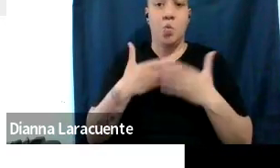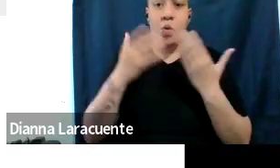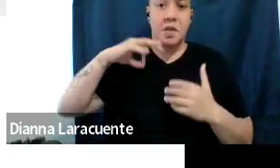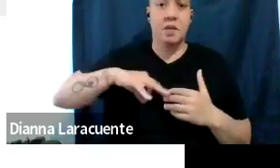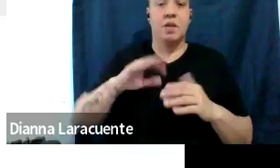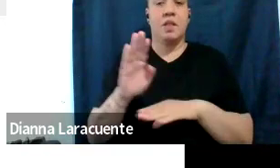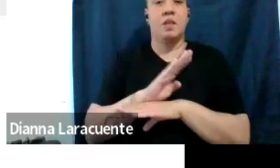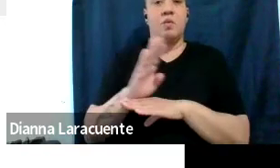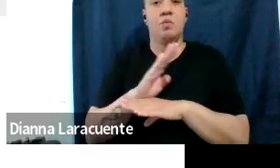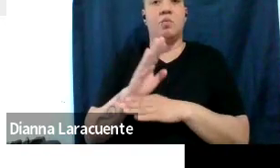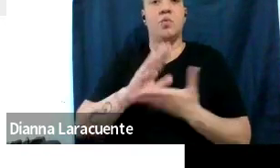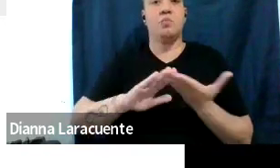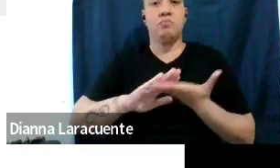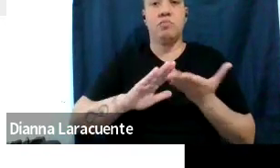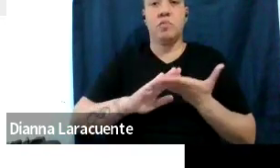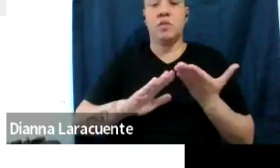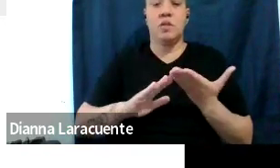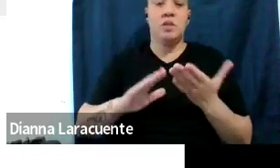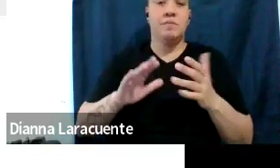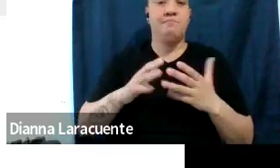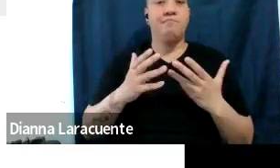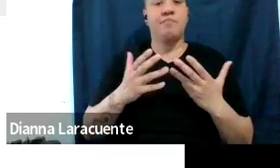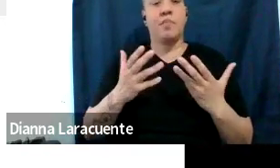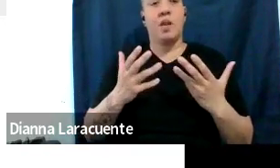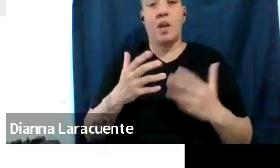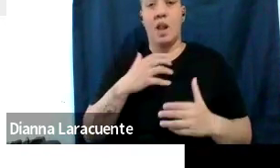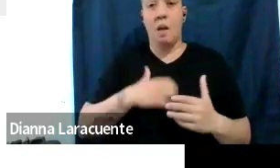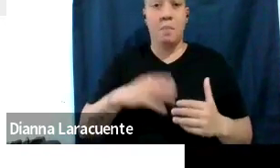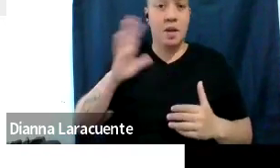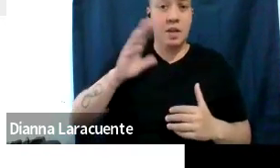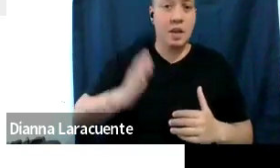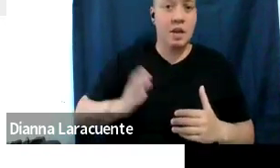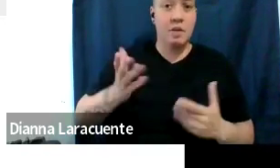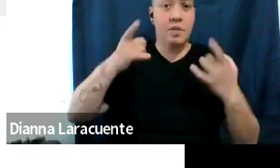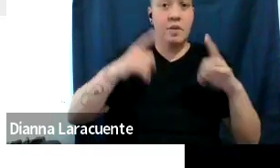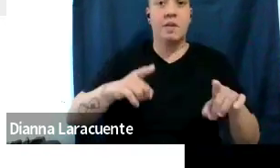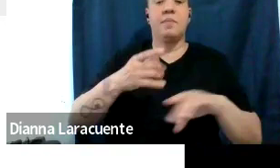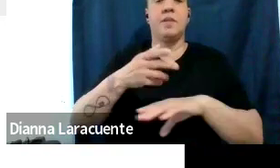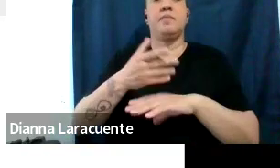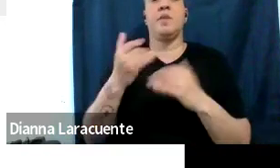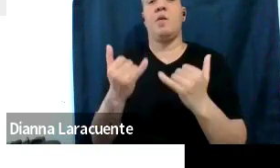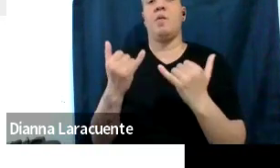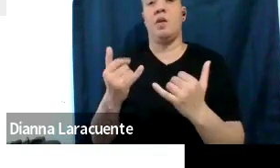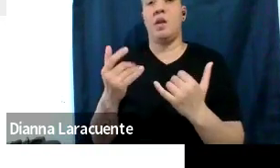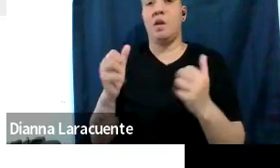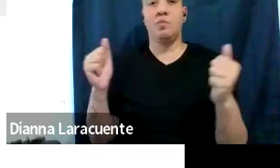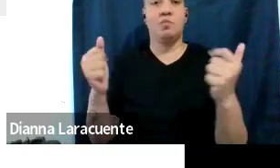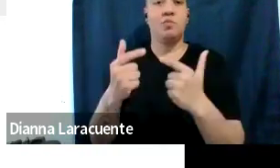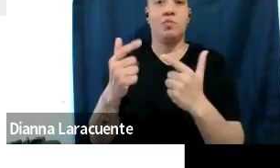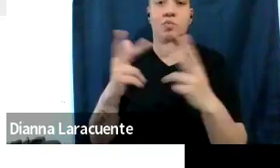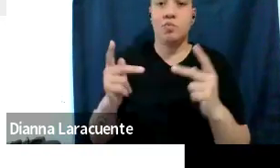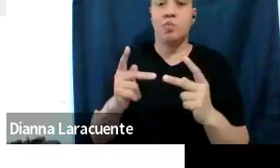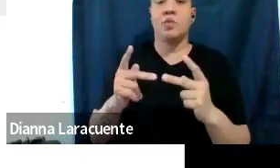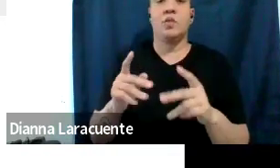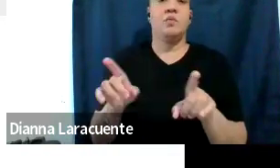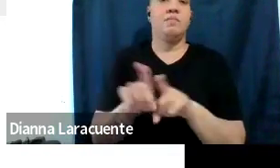con lentitud abrumadora. El hambre que no existió nunca en nuestra isla existe donde quiera, en el litoral, lo